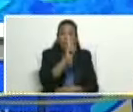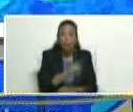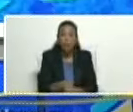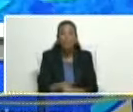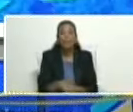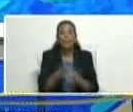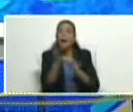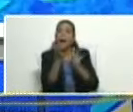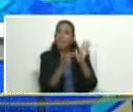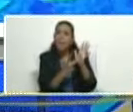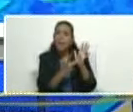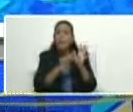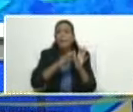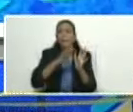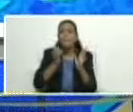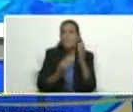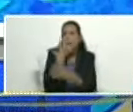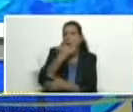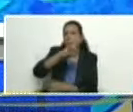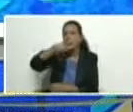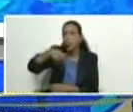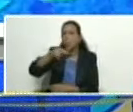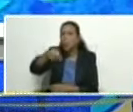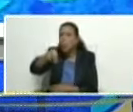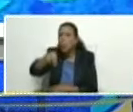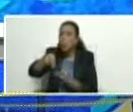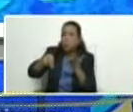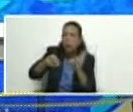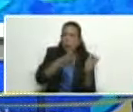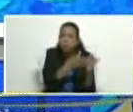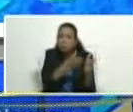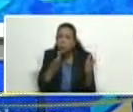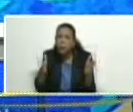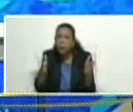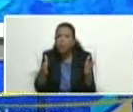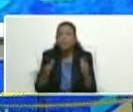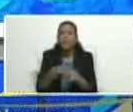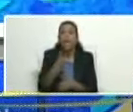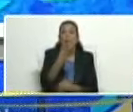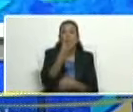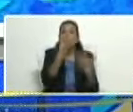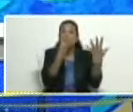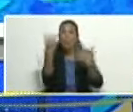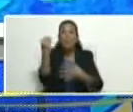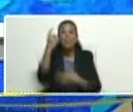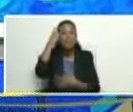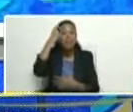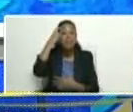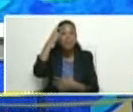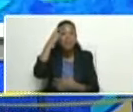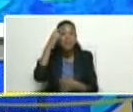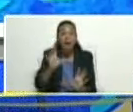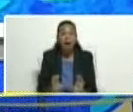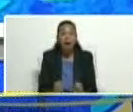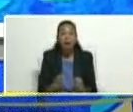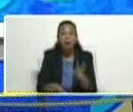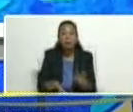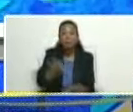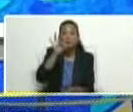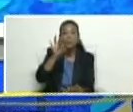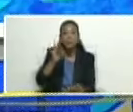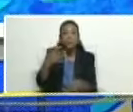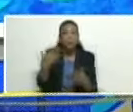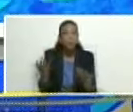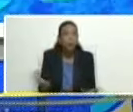abril, mayo, junio, a más tardar en junio, dentro de 90 días, la elección de por